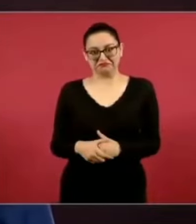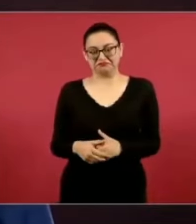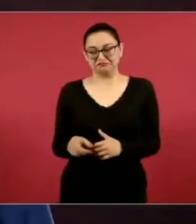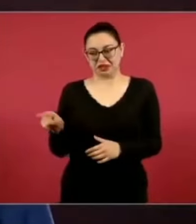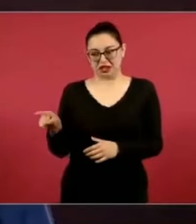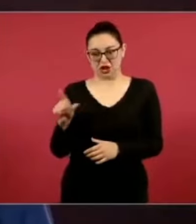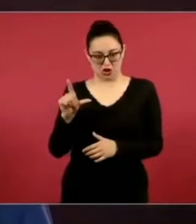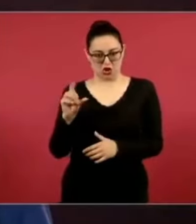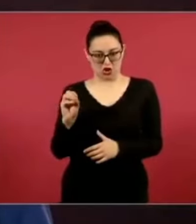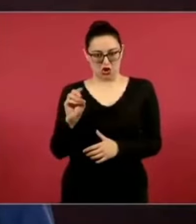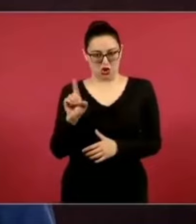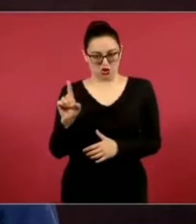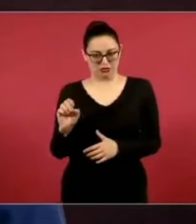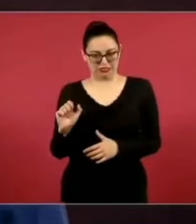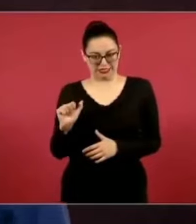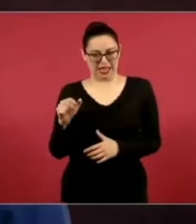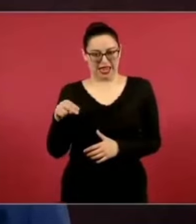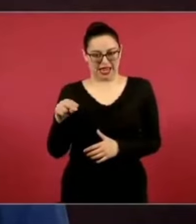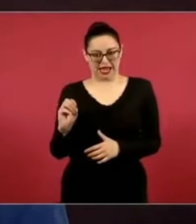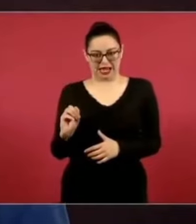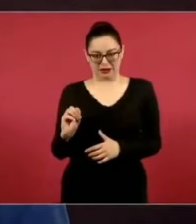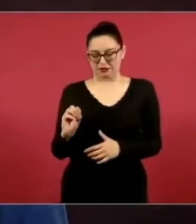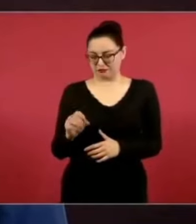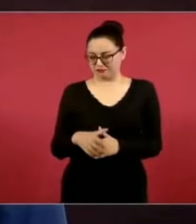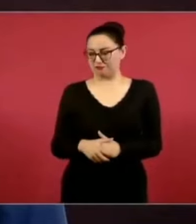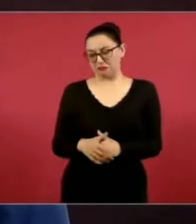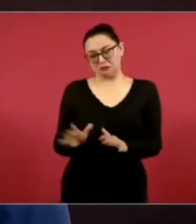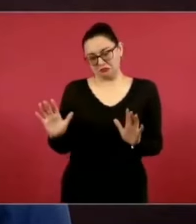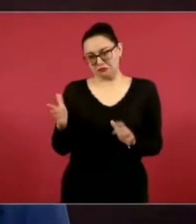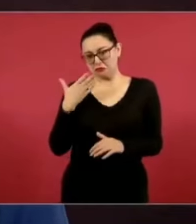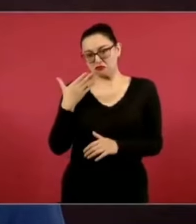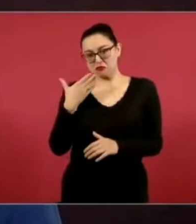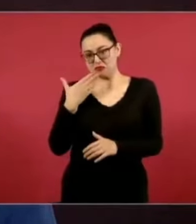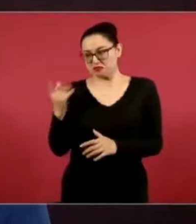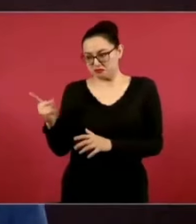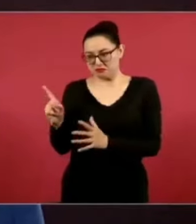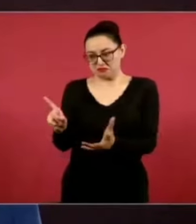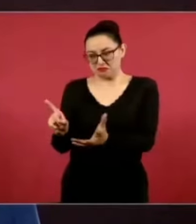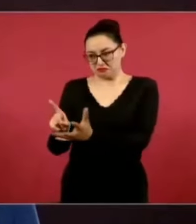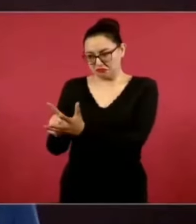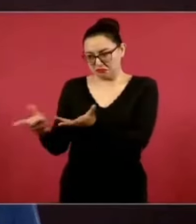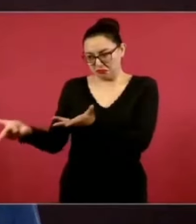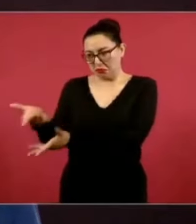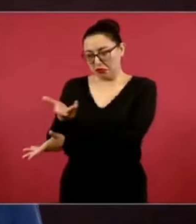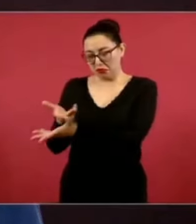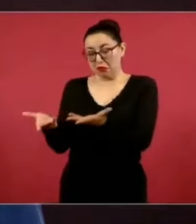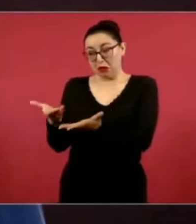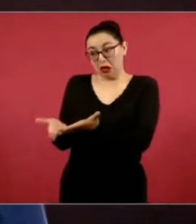Lozano de que él sí, con Calderón,